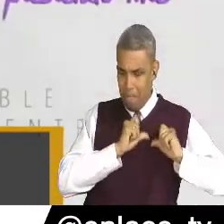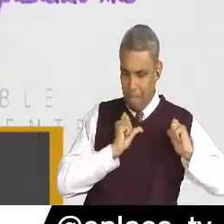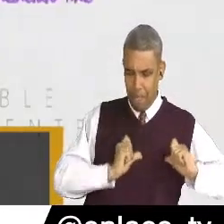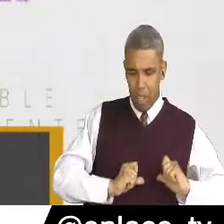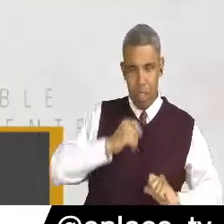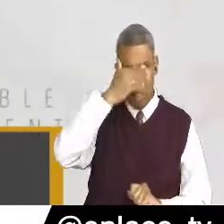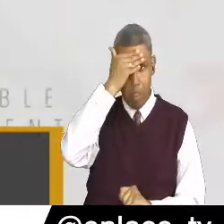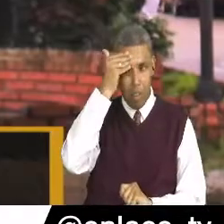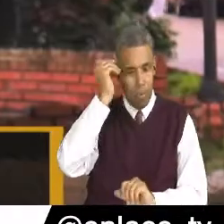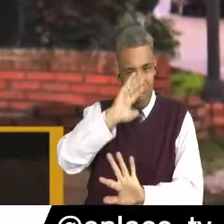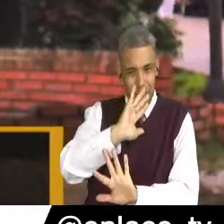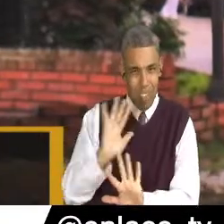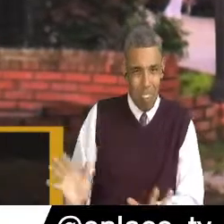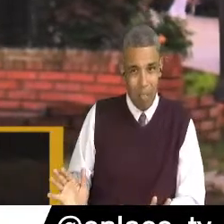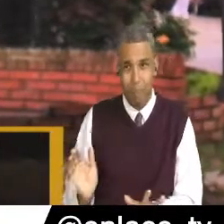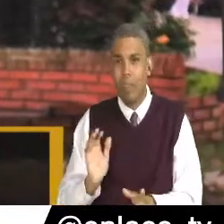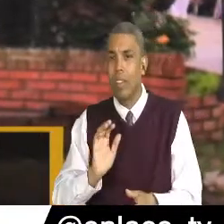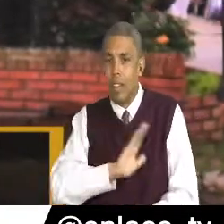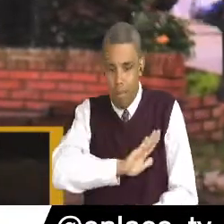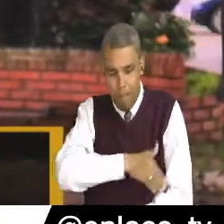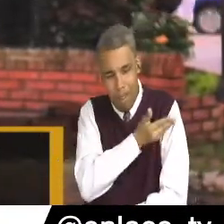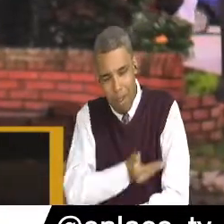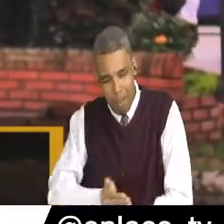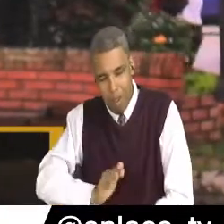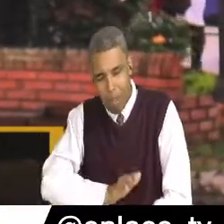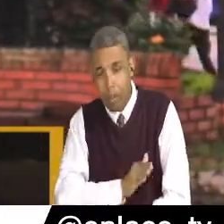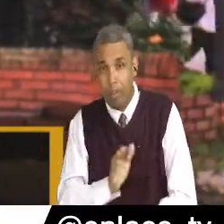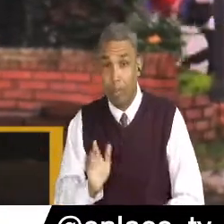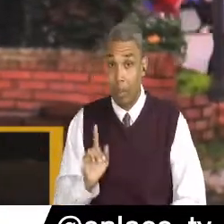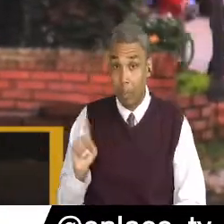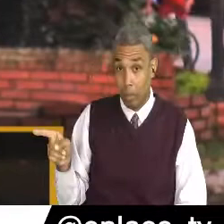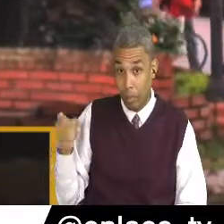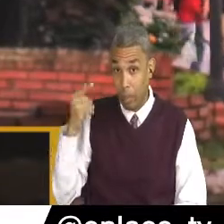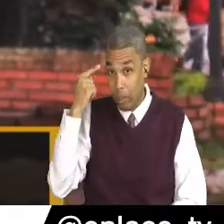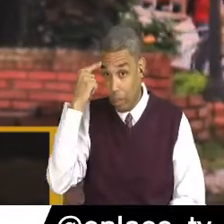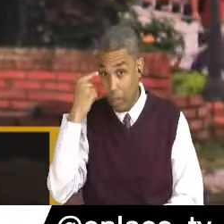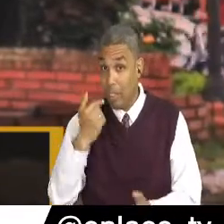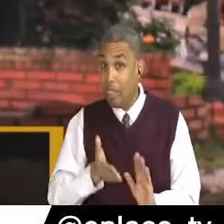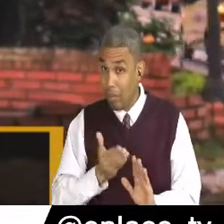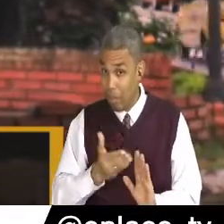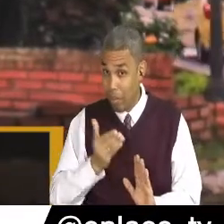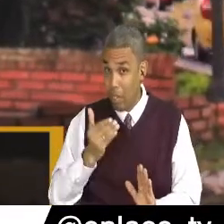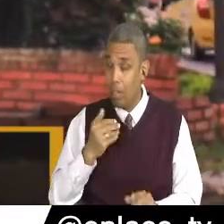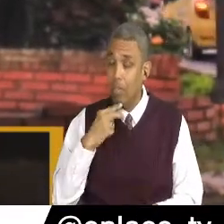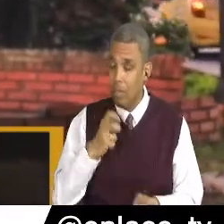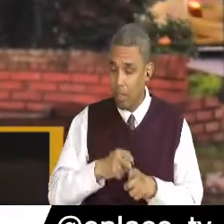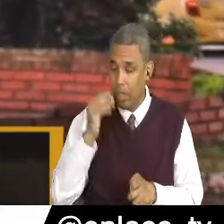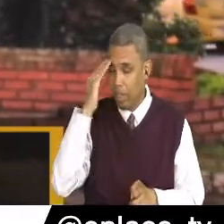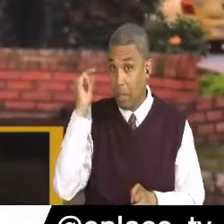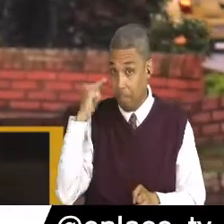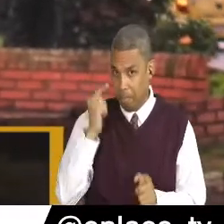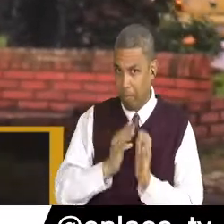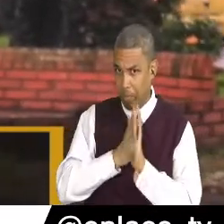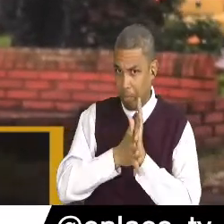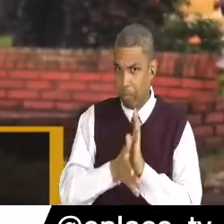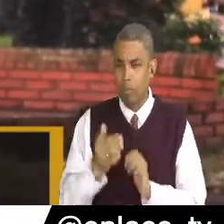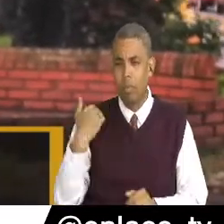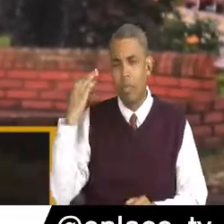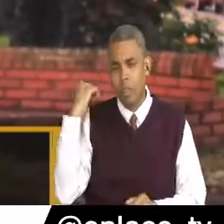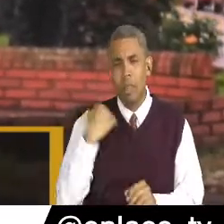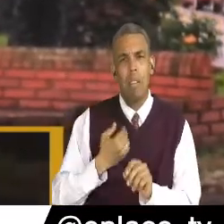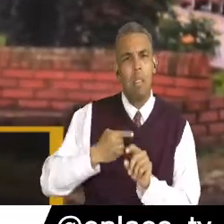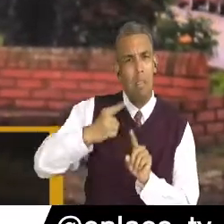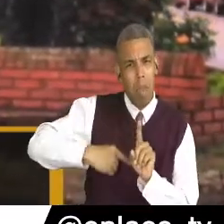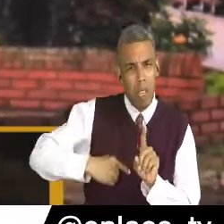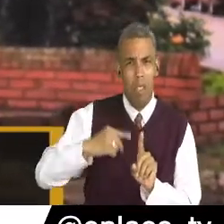metas. Es un trabajo que lanzamos el sábado 8 de abril. Es un proyecto que llevó 2 meses de trabajo, lo